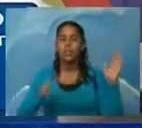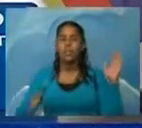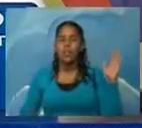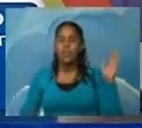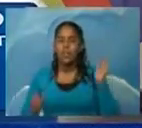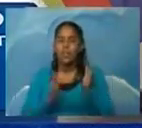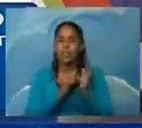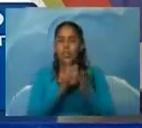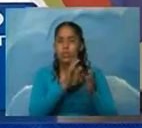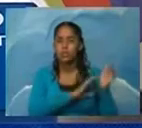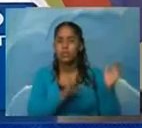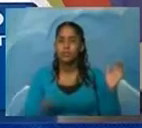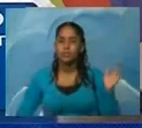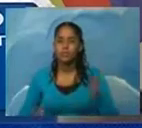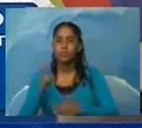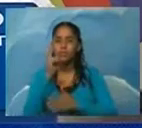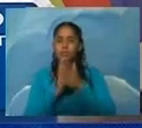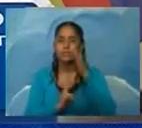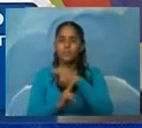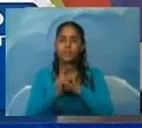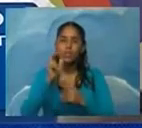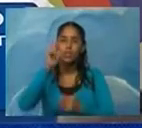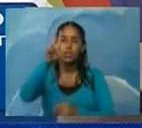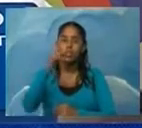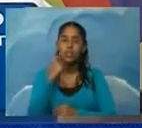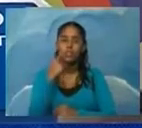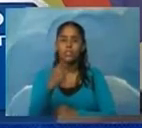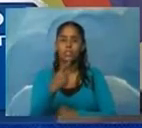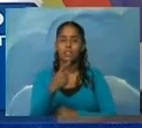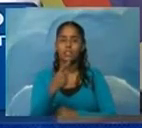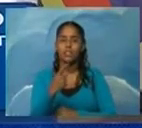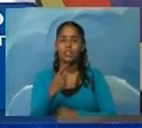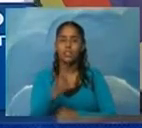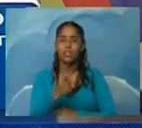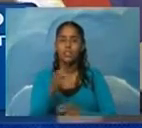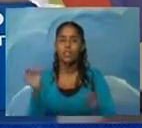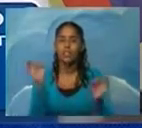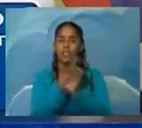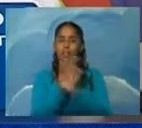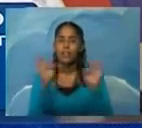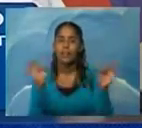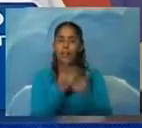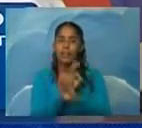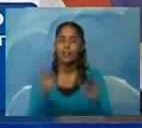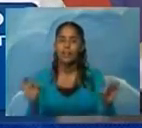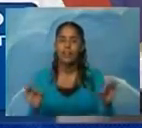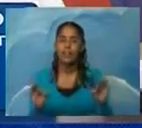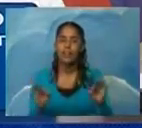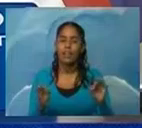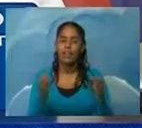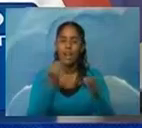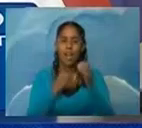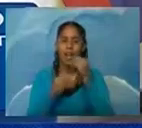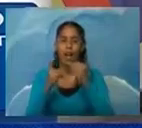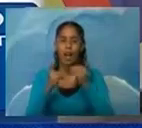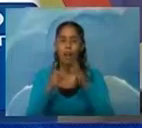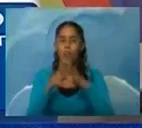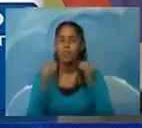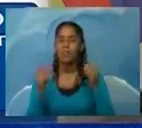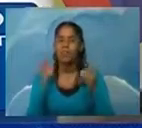Jesucristo. Versículo 3. Diga conmigo, nada abominable comerás.